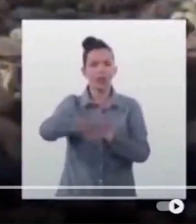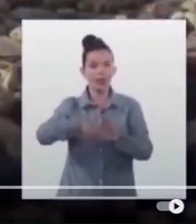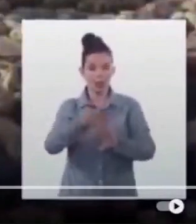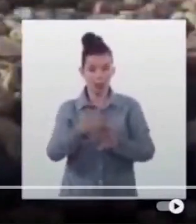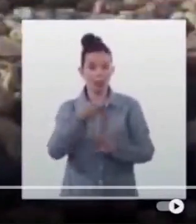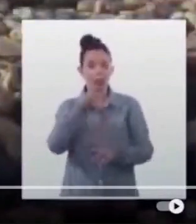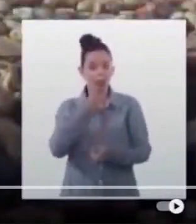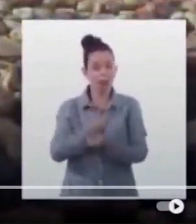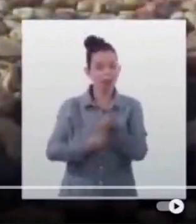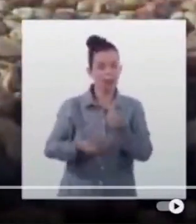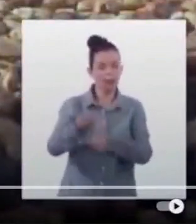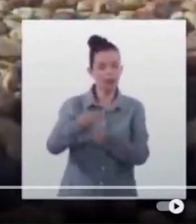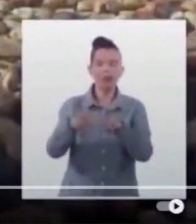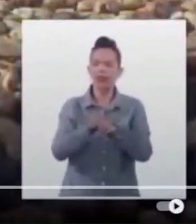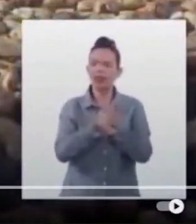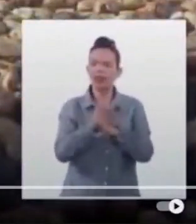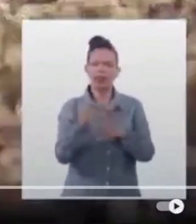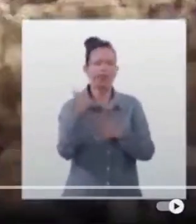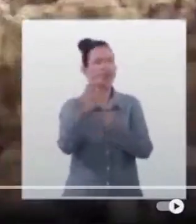Arriba.